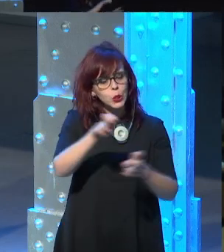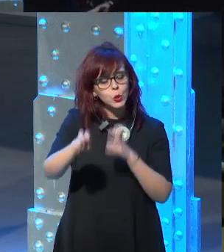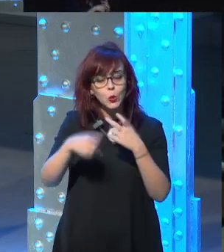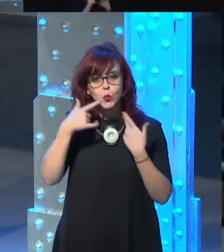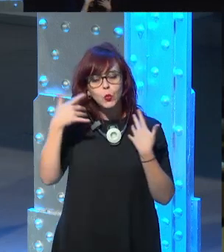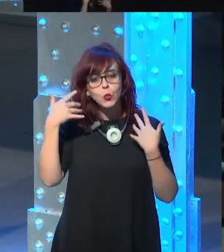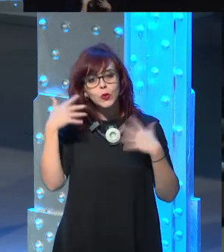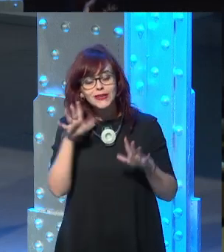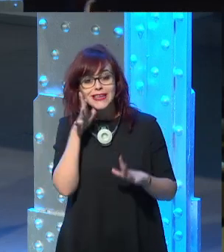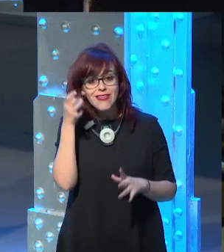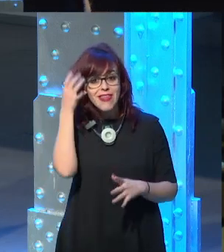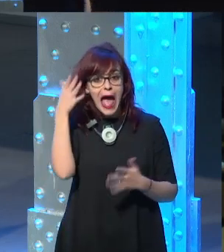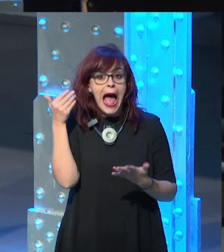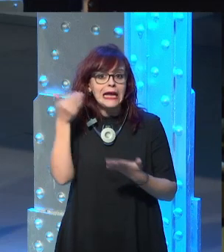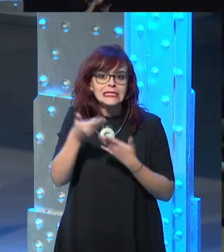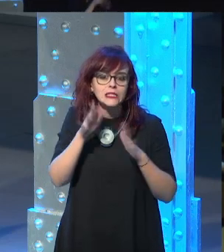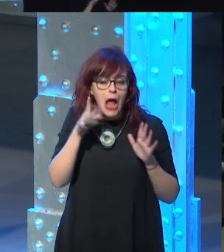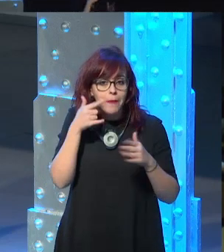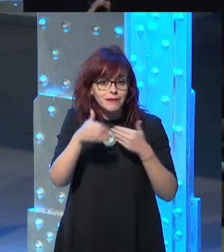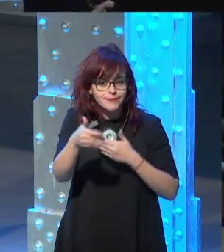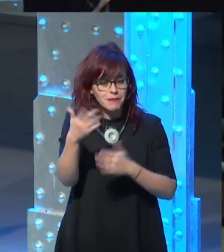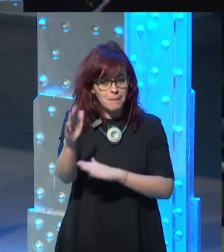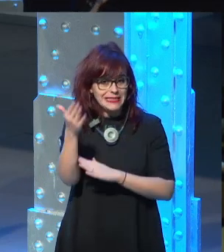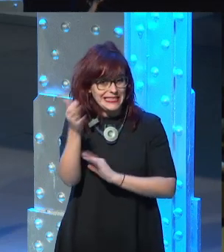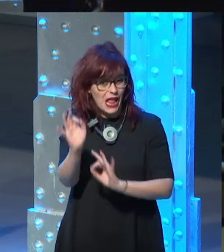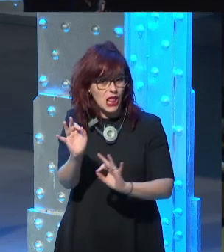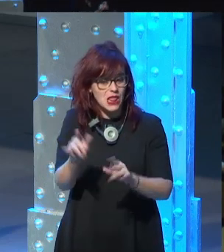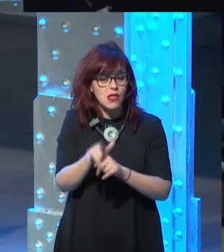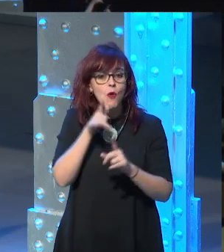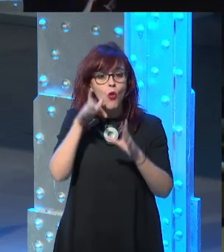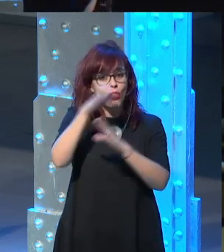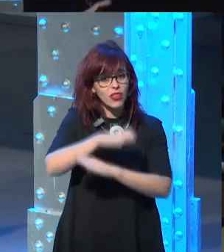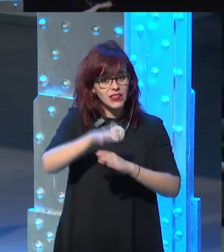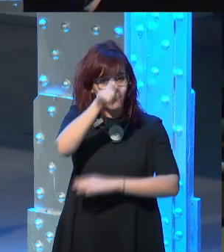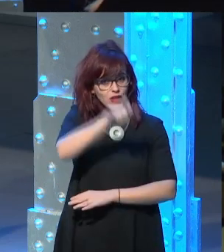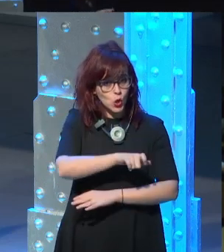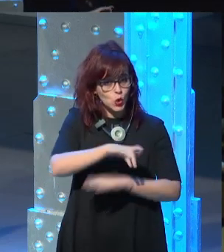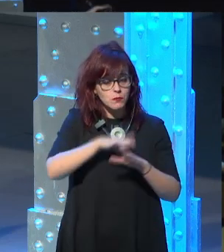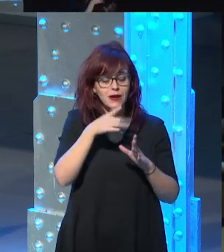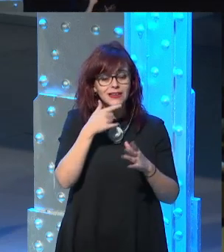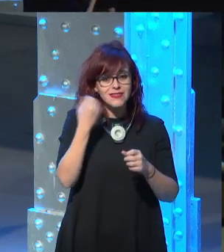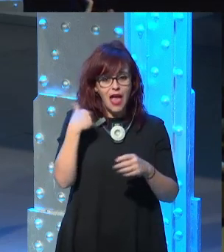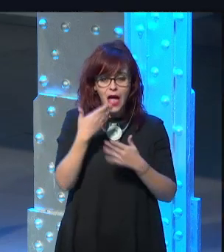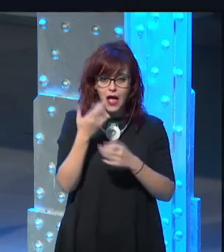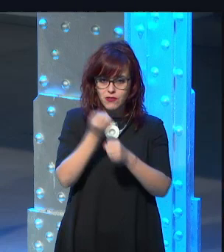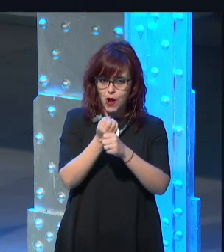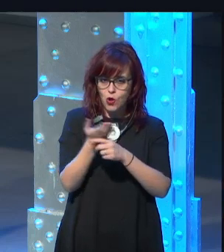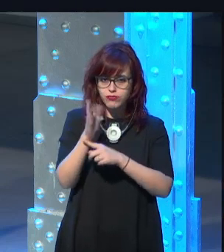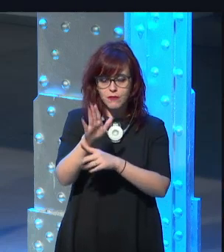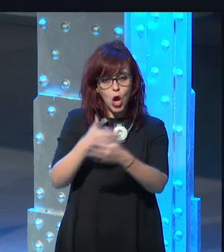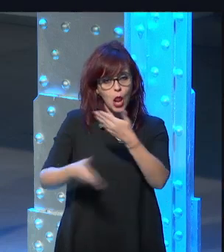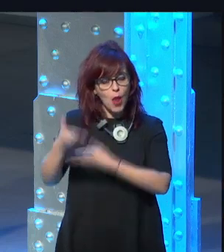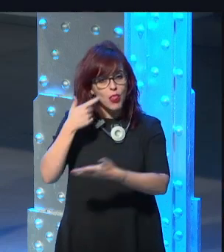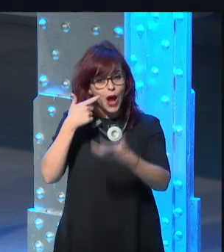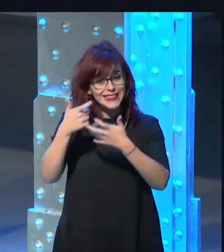Y la idea hasta ahora va a ser, la idea que se ha presentado es básicamente de un científico con su trabajo, presentando su trabajo, colaborando con un